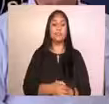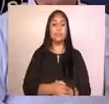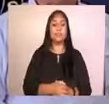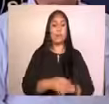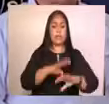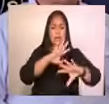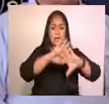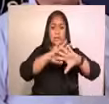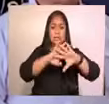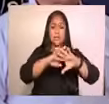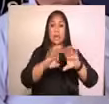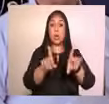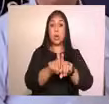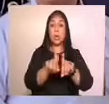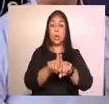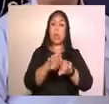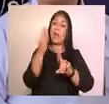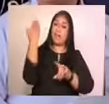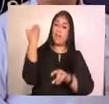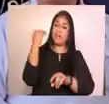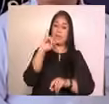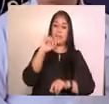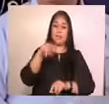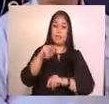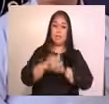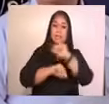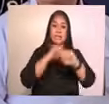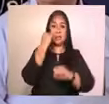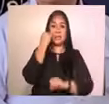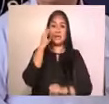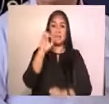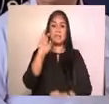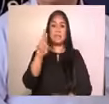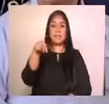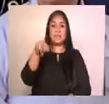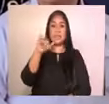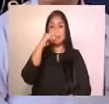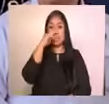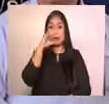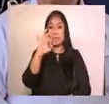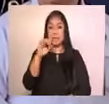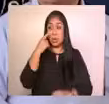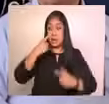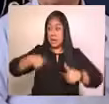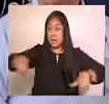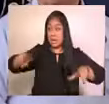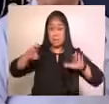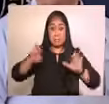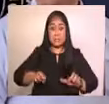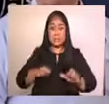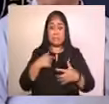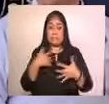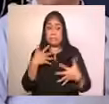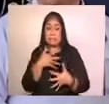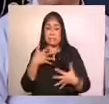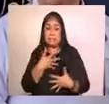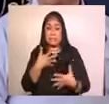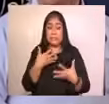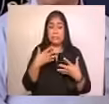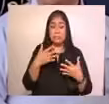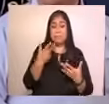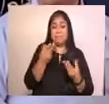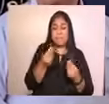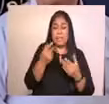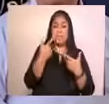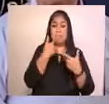Cárceles como el Infiernito no le daban seguridad a las y los guatemaltecos. Todo lo contrario,